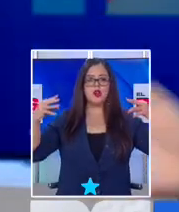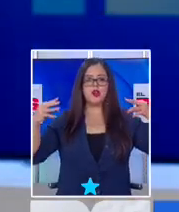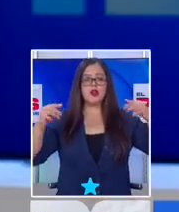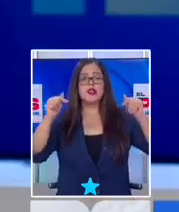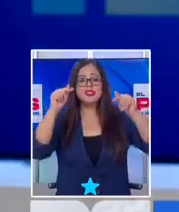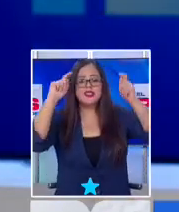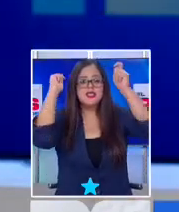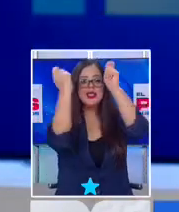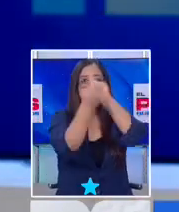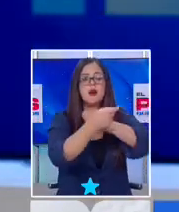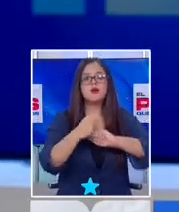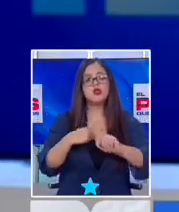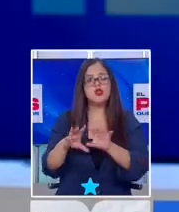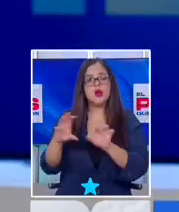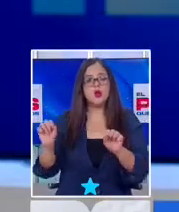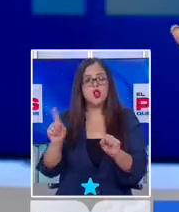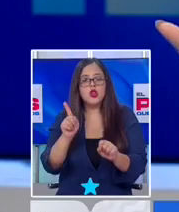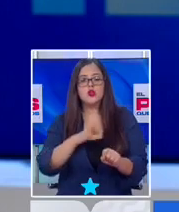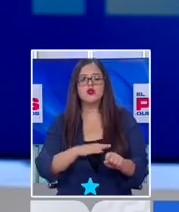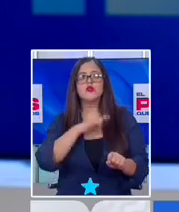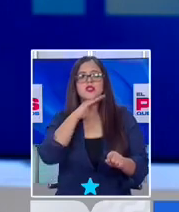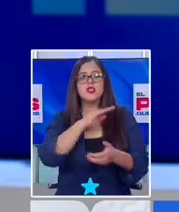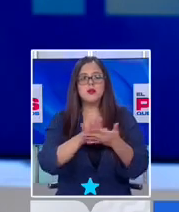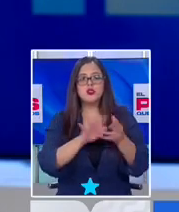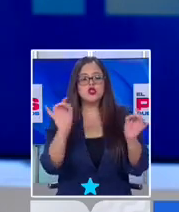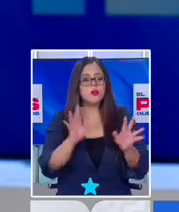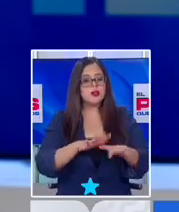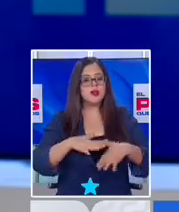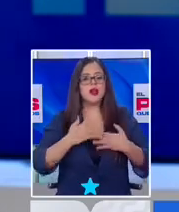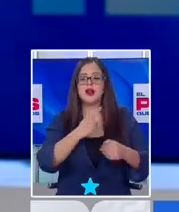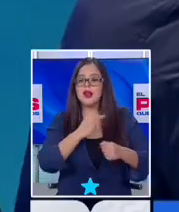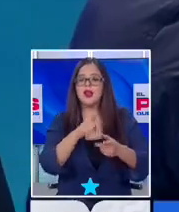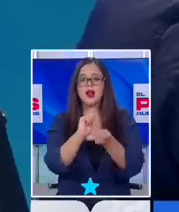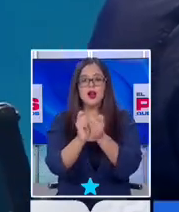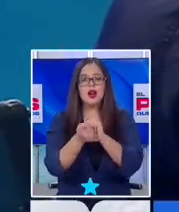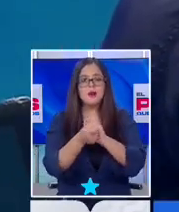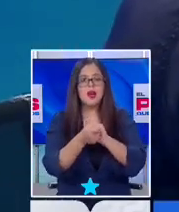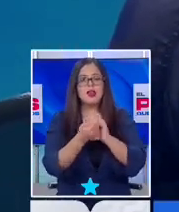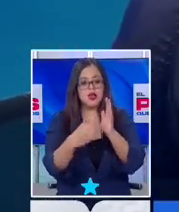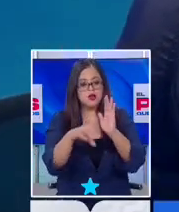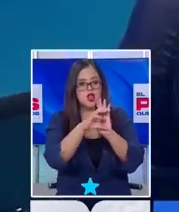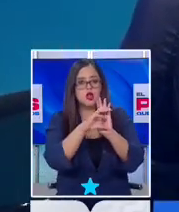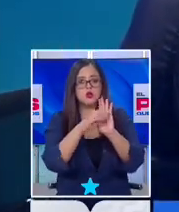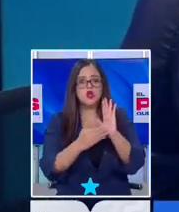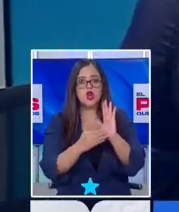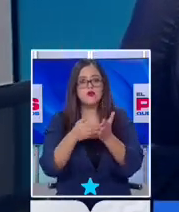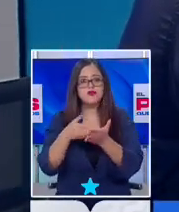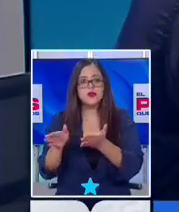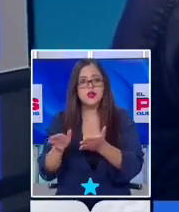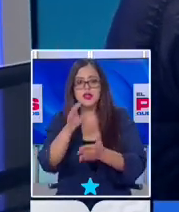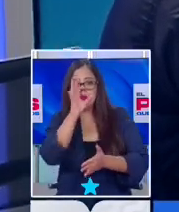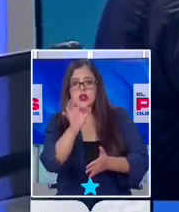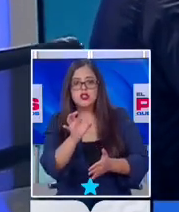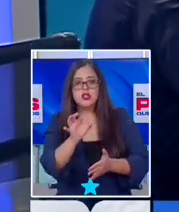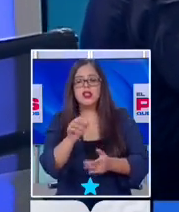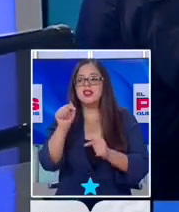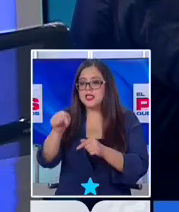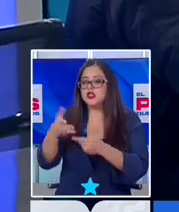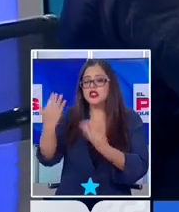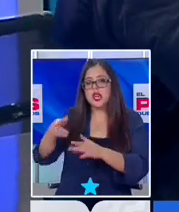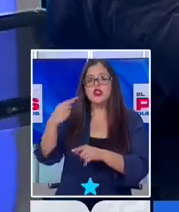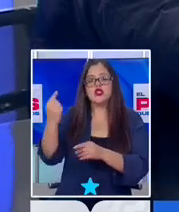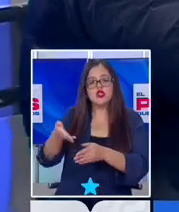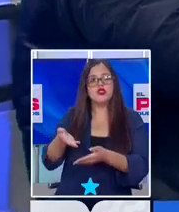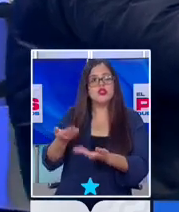paradigma y estoy de acuerdo no basta con este sentimiento de querer cambiar la constitución de pinochet eso ya lo ganamos cuando votamos a prueba